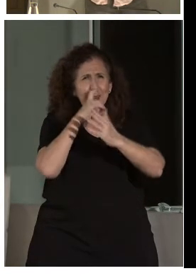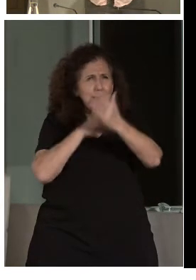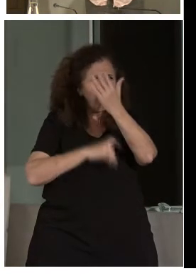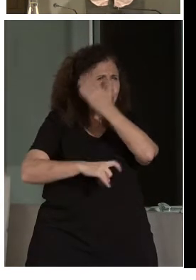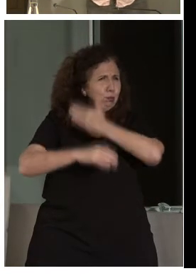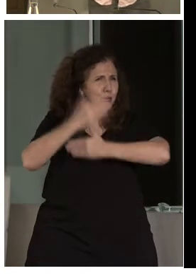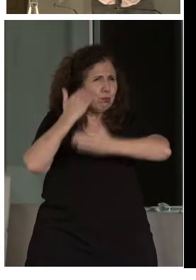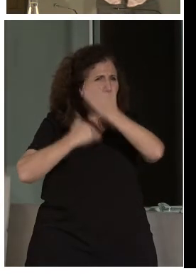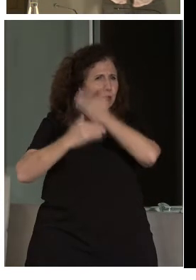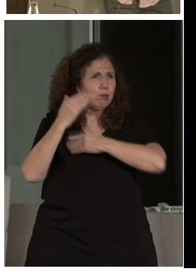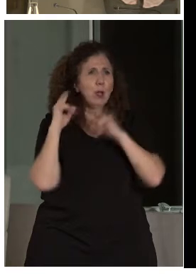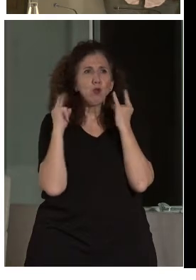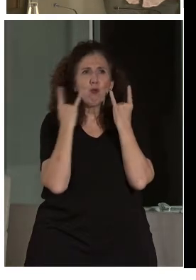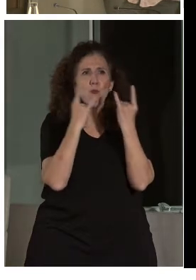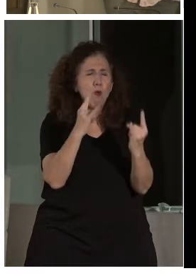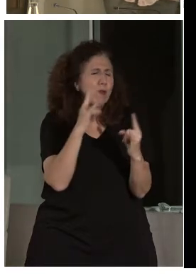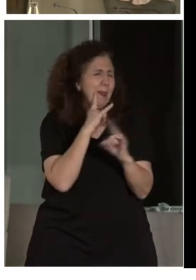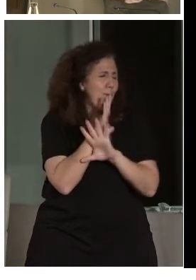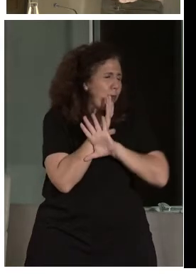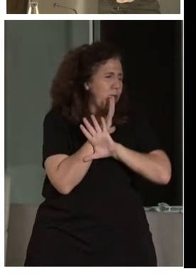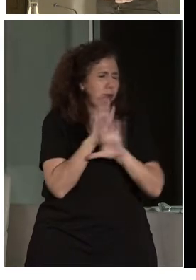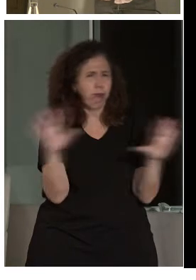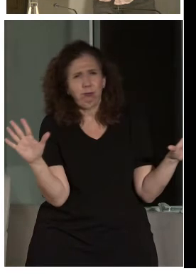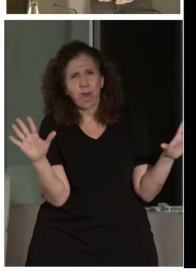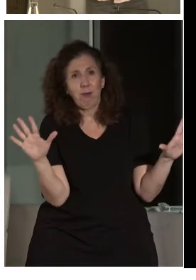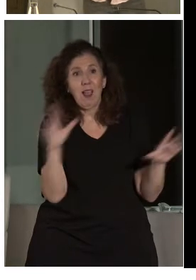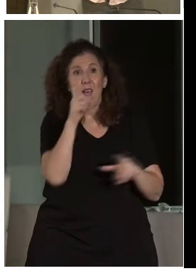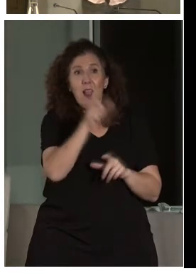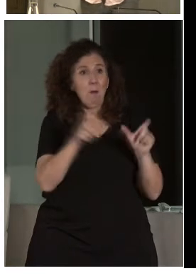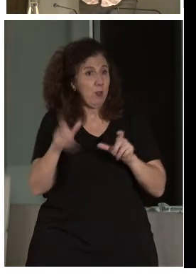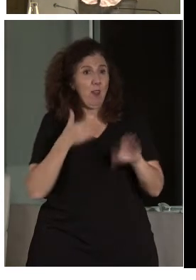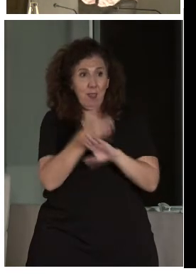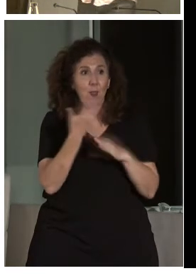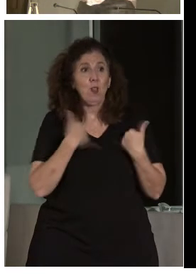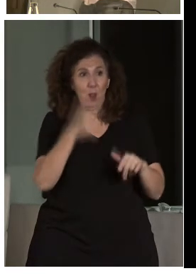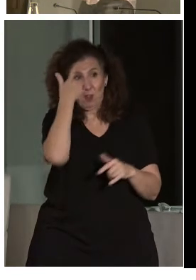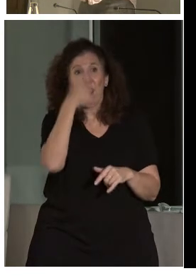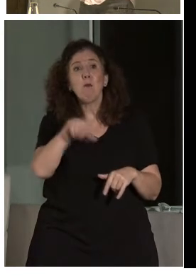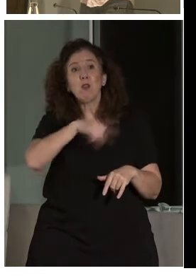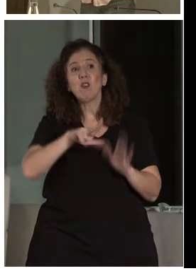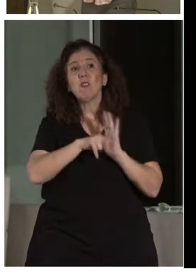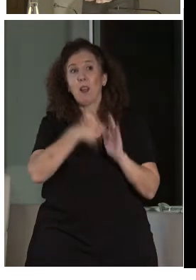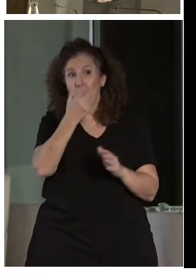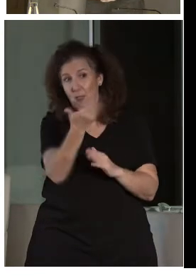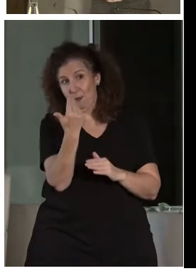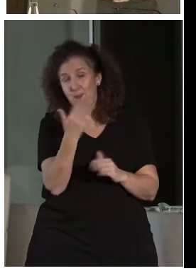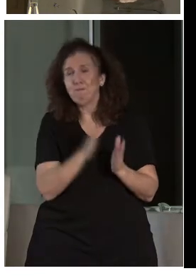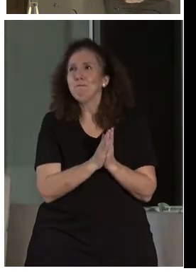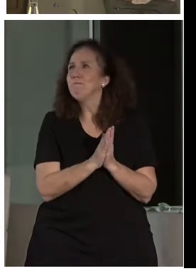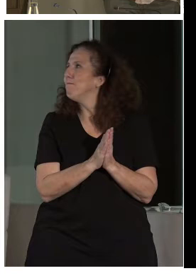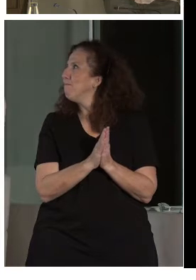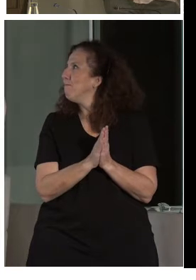antiguo, es una selva flipante. Bueno, el que haya estado lo sabe y el que no, ya estáis tardando en ir, ¿vale? Ok,